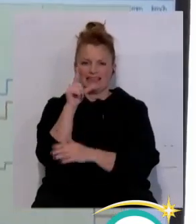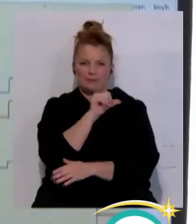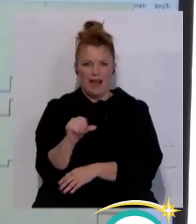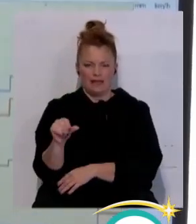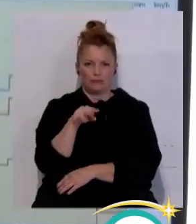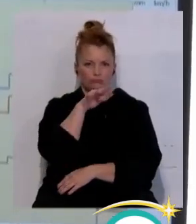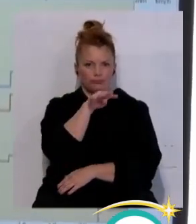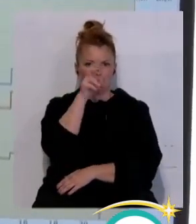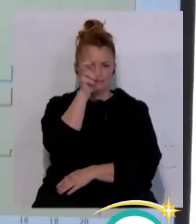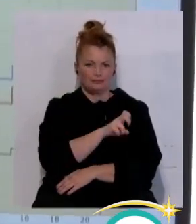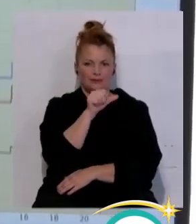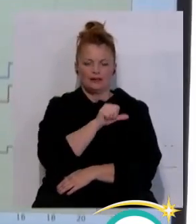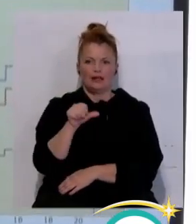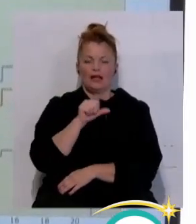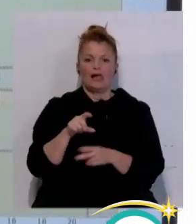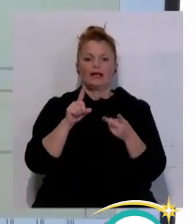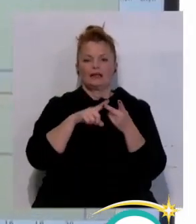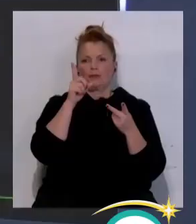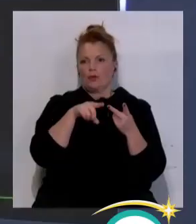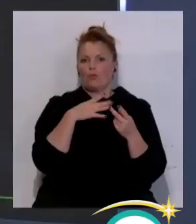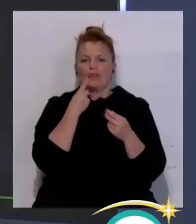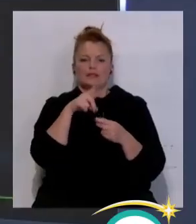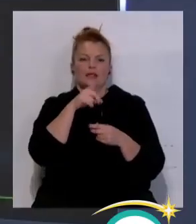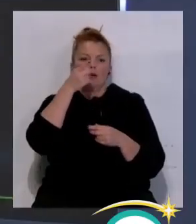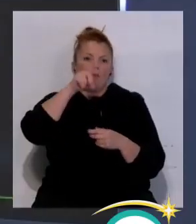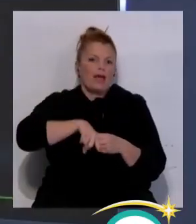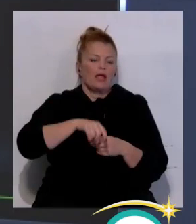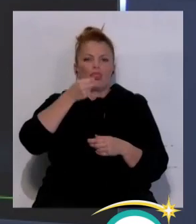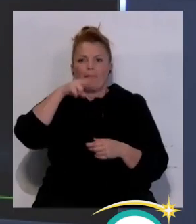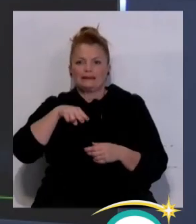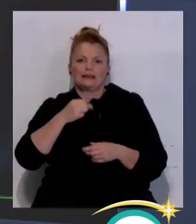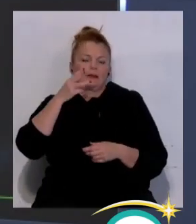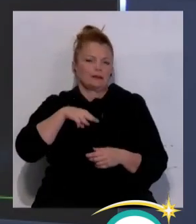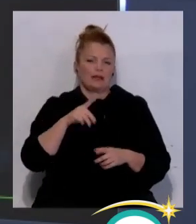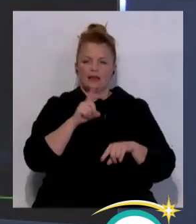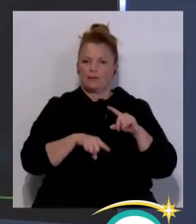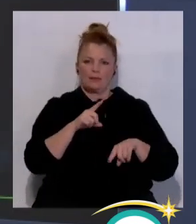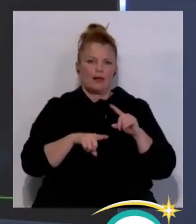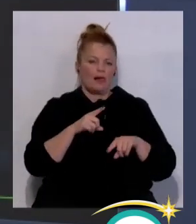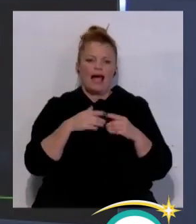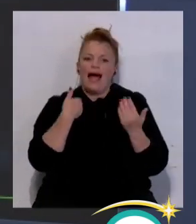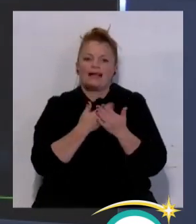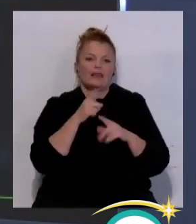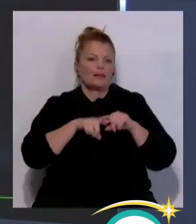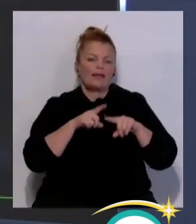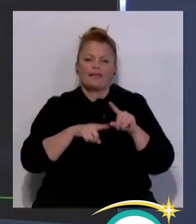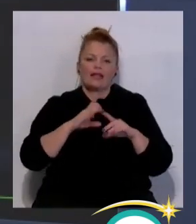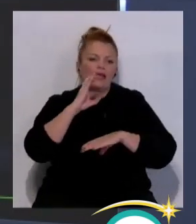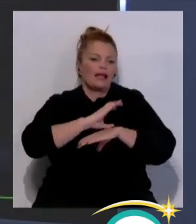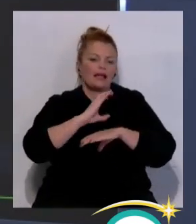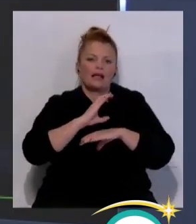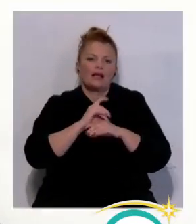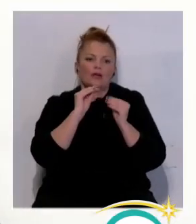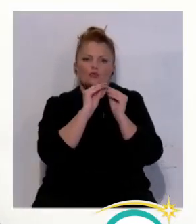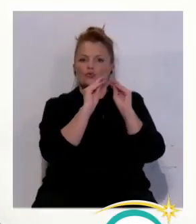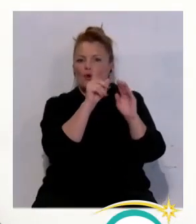y durante la variación también es oscilatoria. Puede ser un mes, puede ser 2 meses, puede ser 3 meses. Todo eso lo va a marcar las características clínicas que tenga el